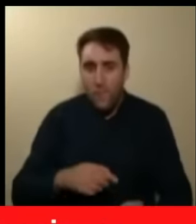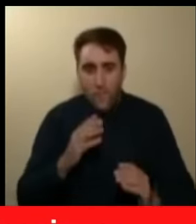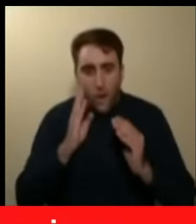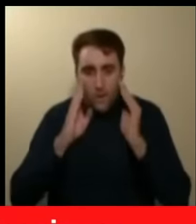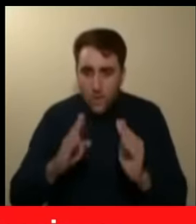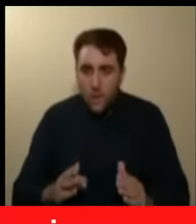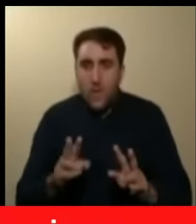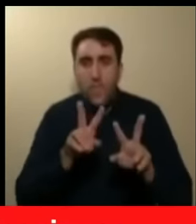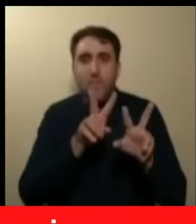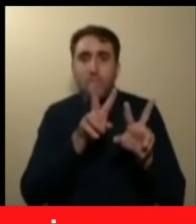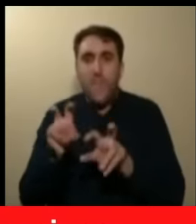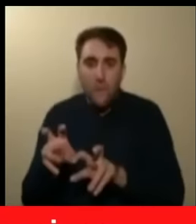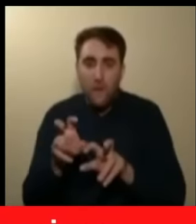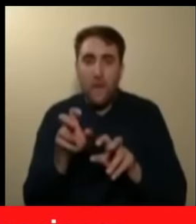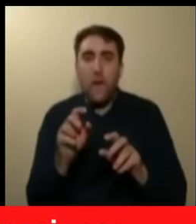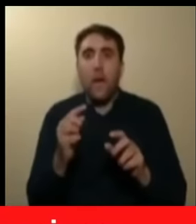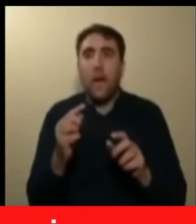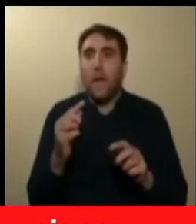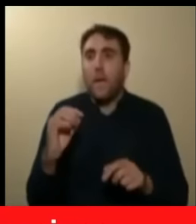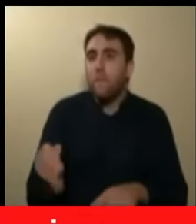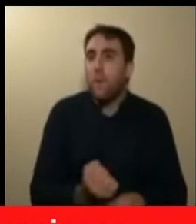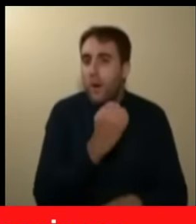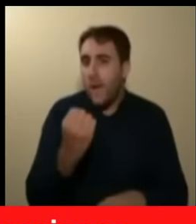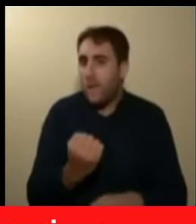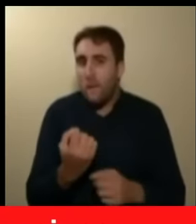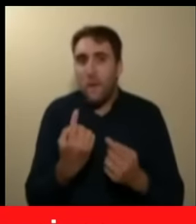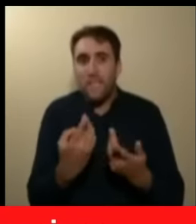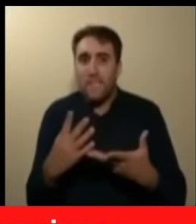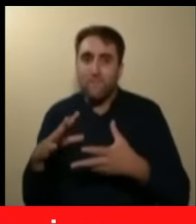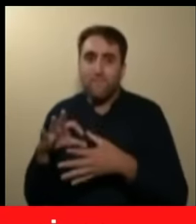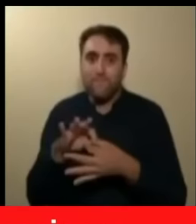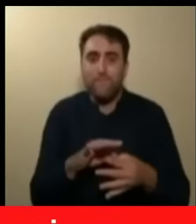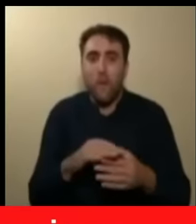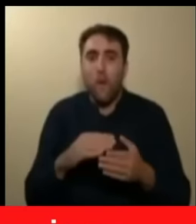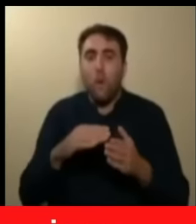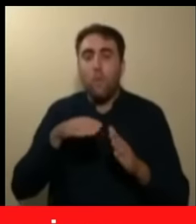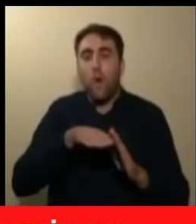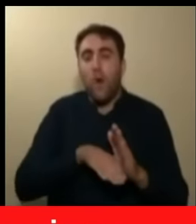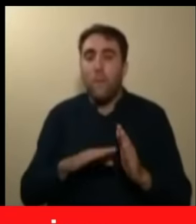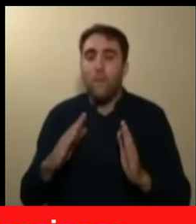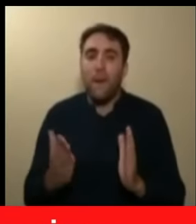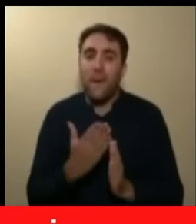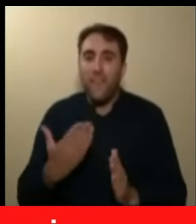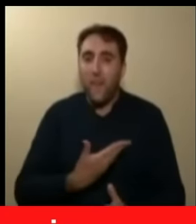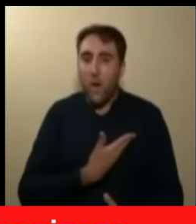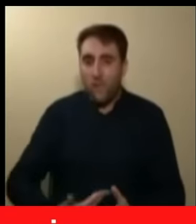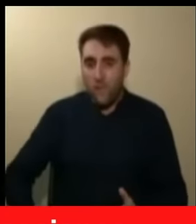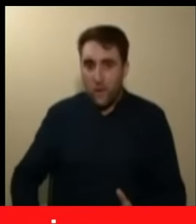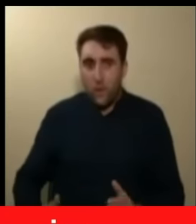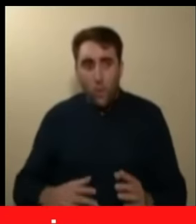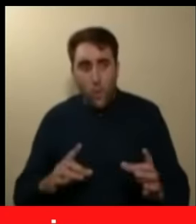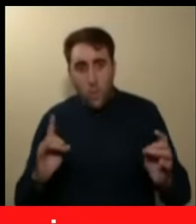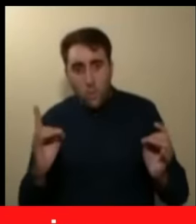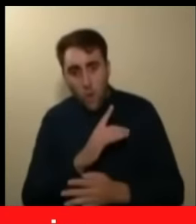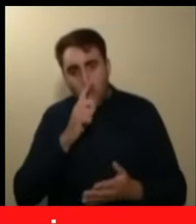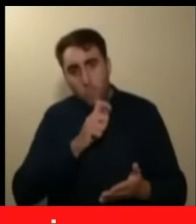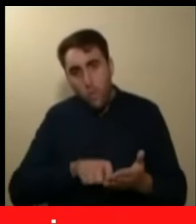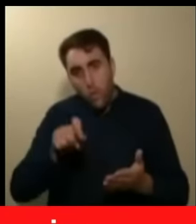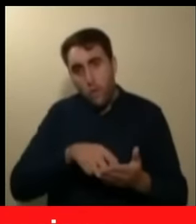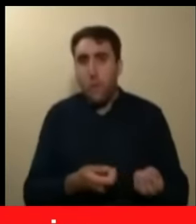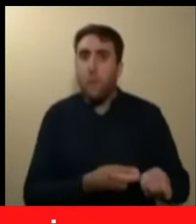que entendía eran la columna vertebral de su programa de gobierno. Y así fue entonces que fue remitido al Parlamento Nacional esa